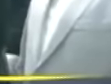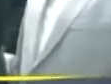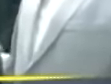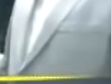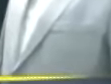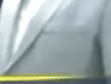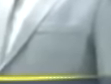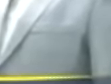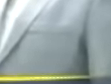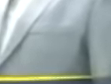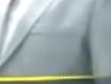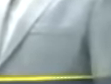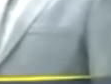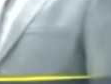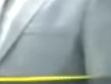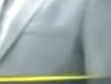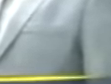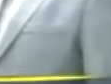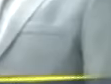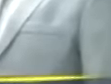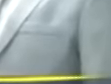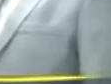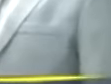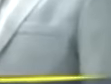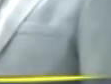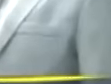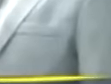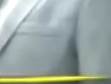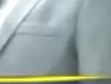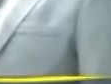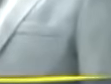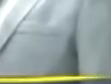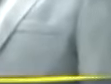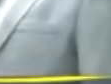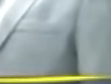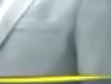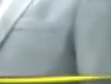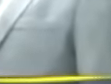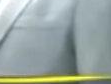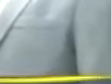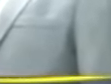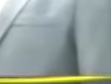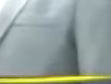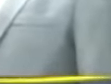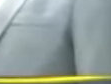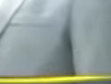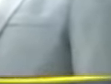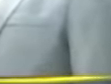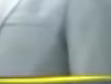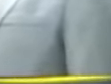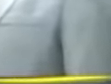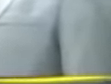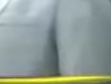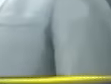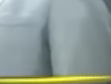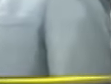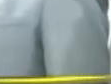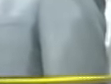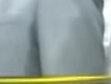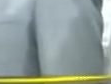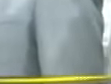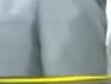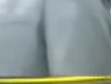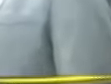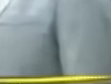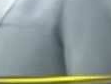tan importante los debates que se han realizado desde estos espacios para mantener la integridad territorial, la defensa